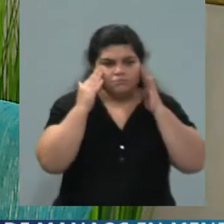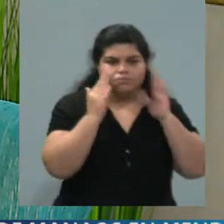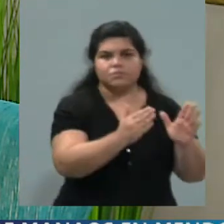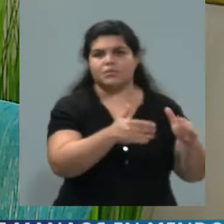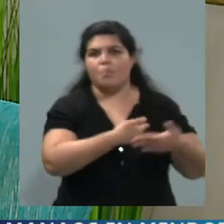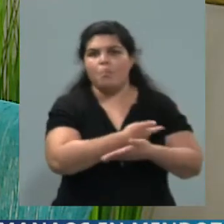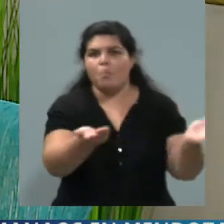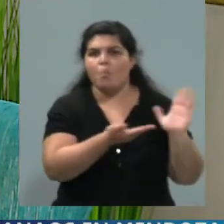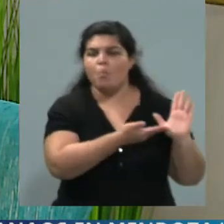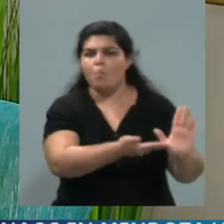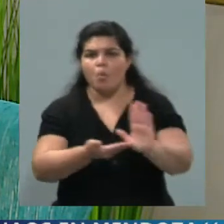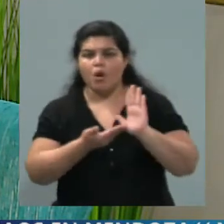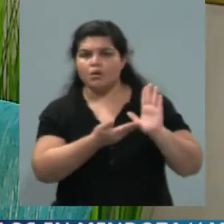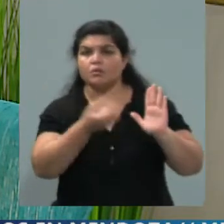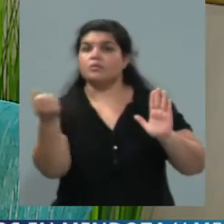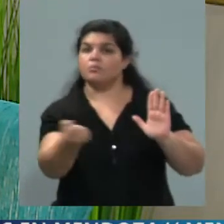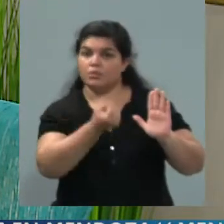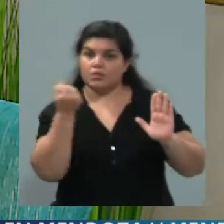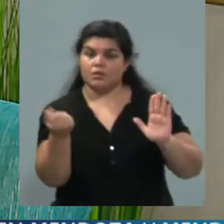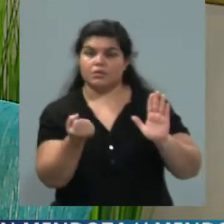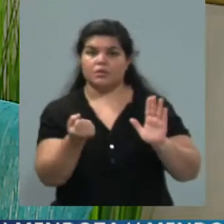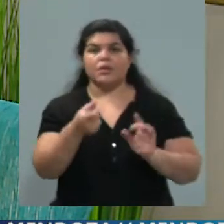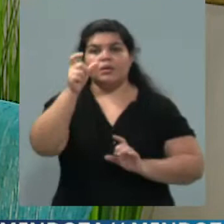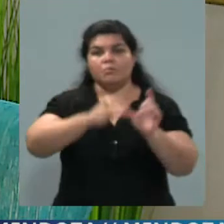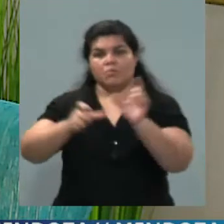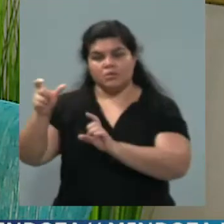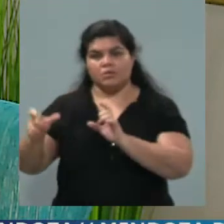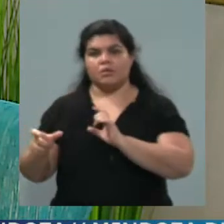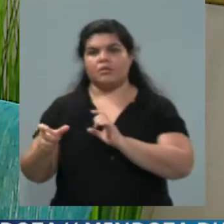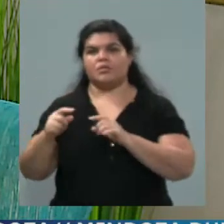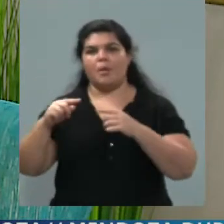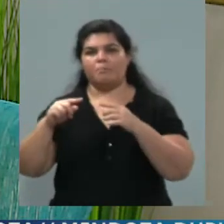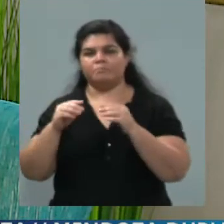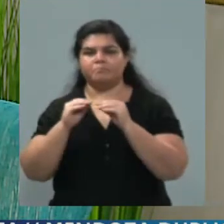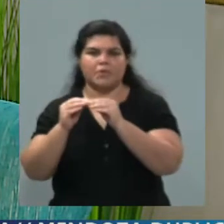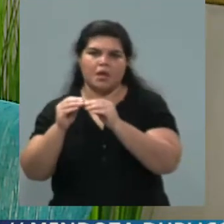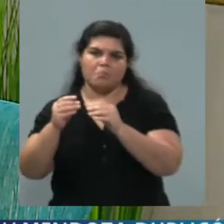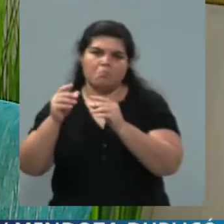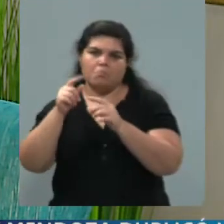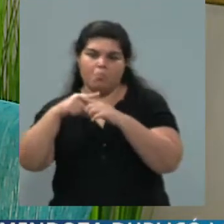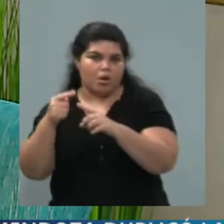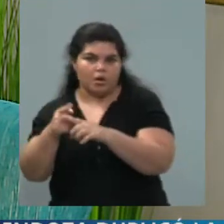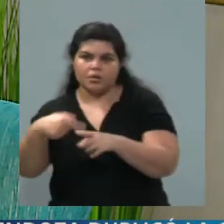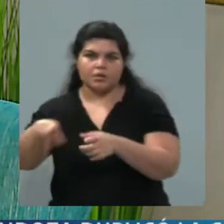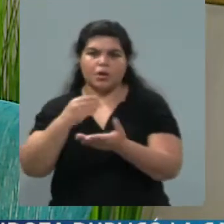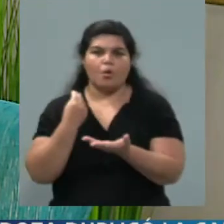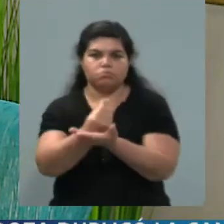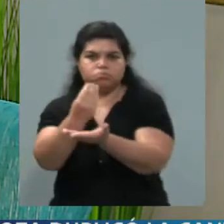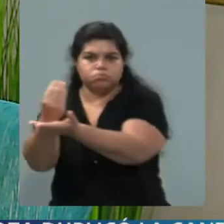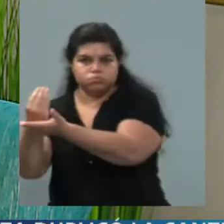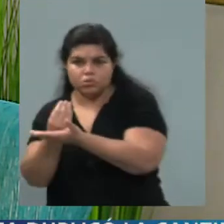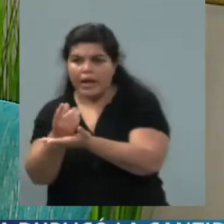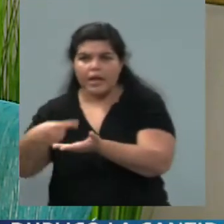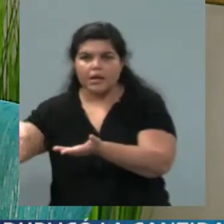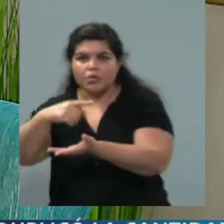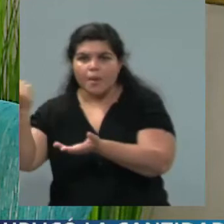tarea es también de los funcionarios y de las funcionarias que ocupan lugares estratégicos donde se pueden tomar decisiones, donde la tarea justamente